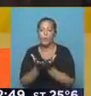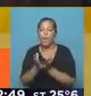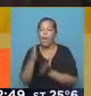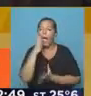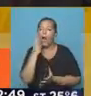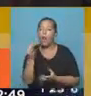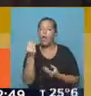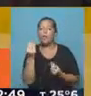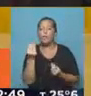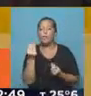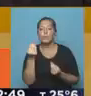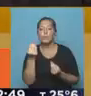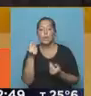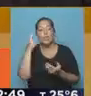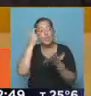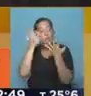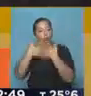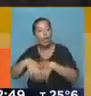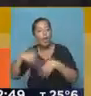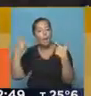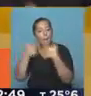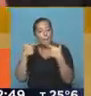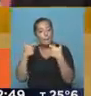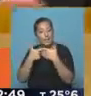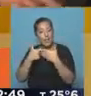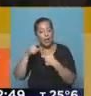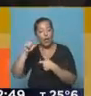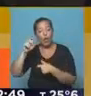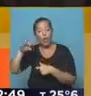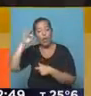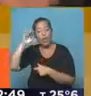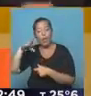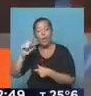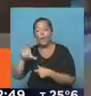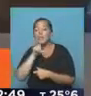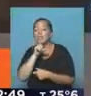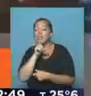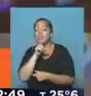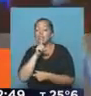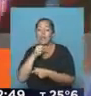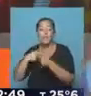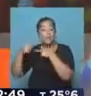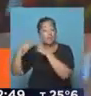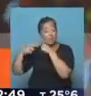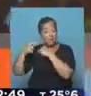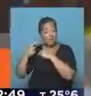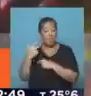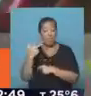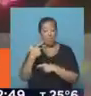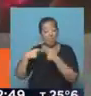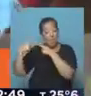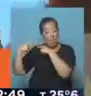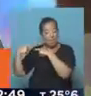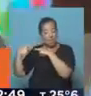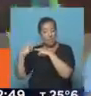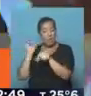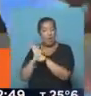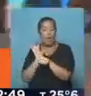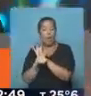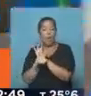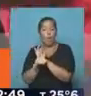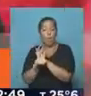llama tecnología empresarial o de brge que viene de la de la primera generación estamos hablando de tres generaciones una suerte de Biblia de